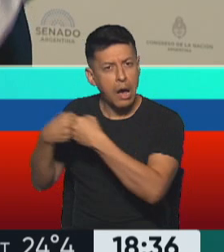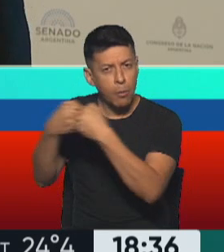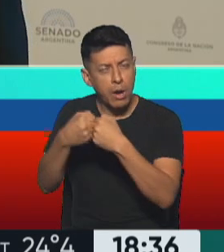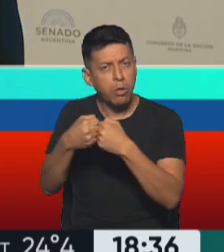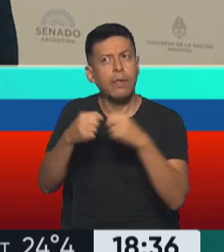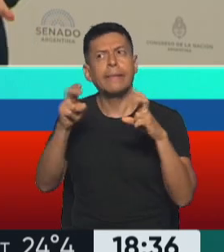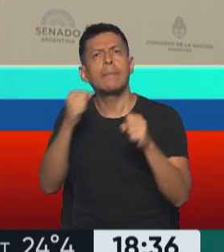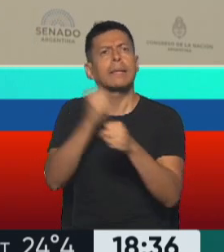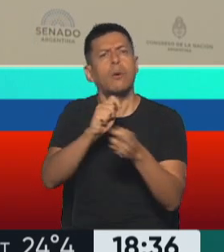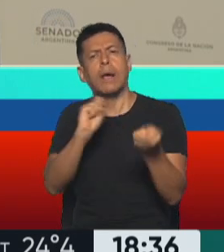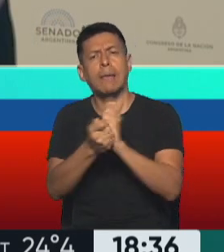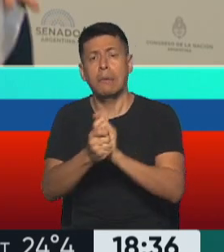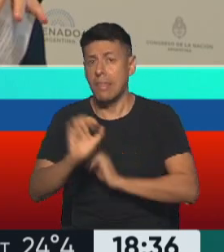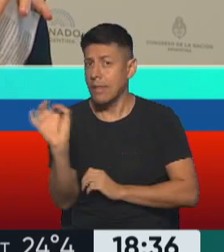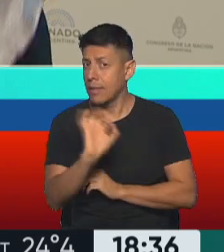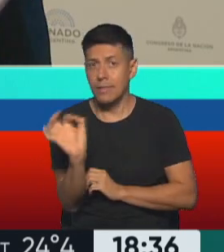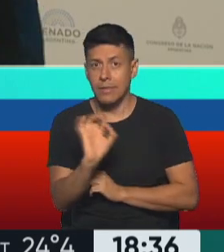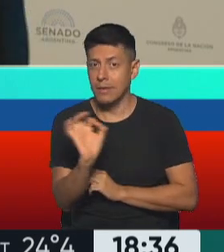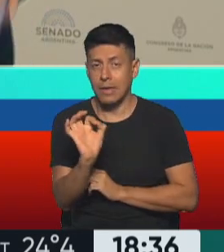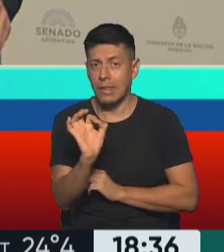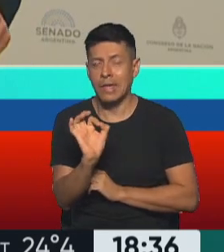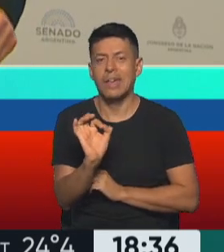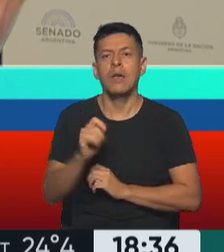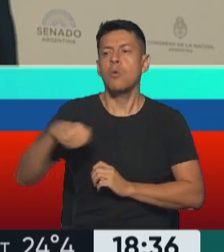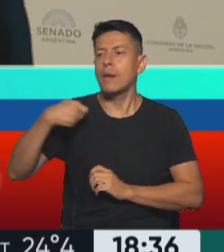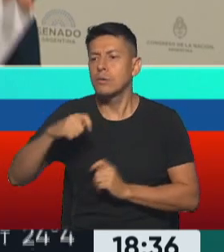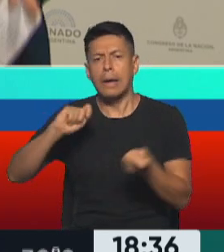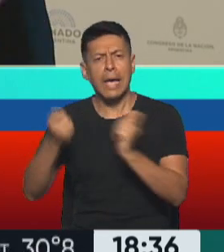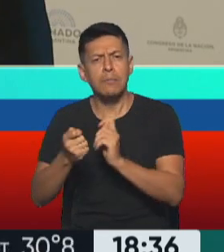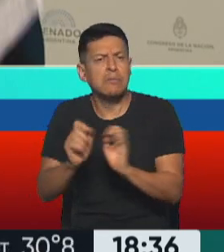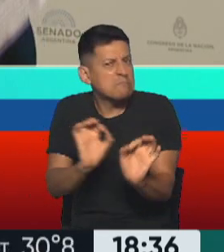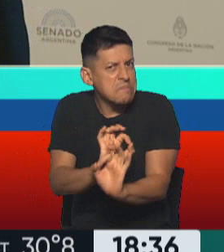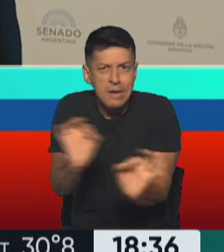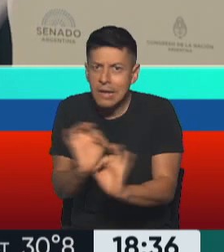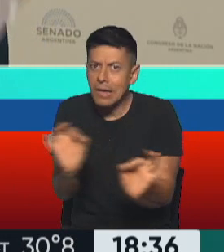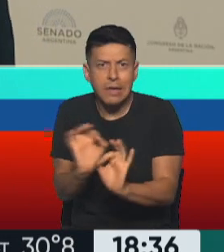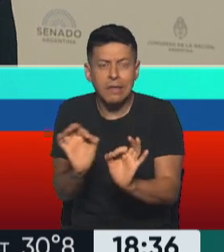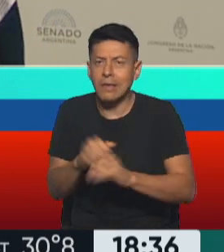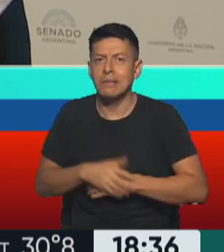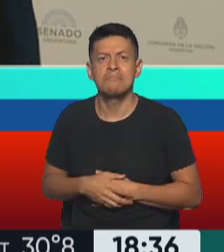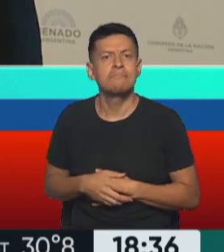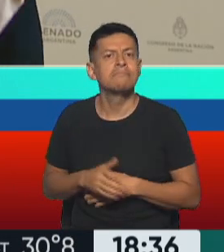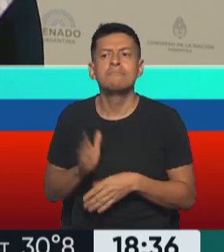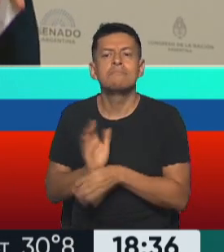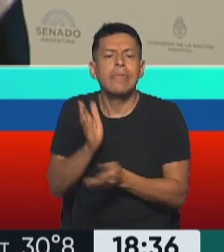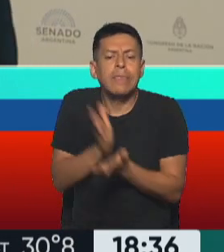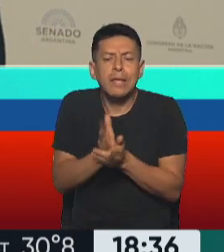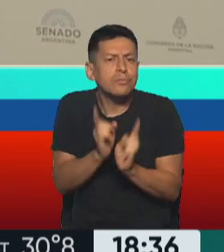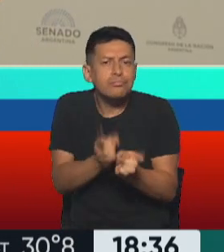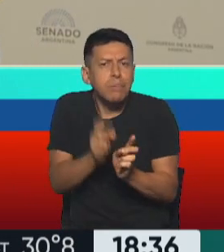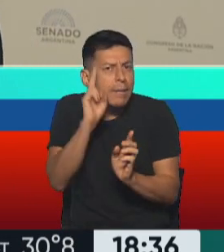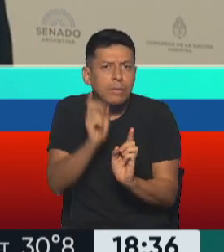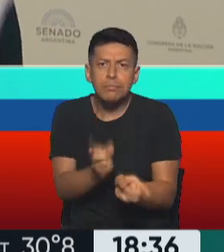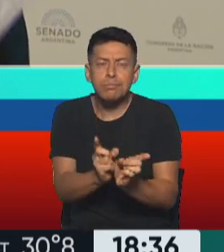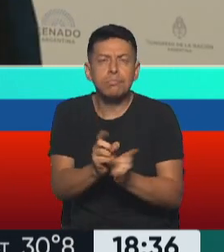laboral, no hay ninguna reforma jubilatoria, no hay ninguna reforma estructural que quite derechos, dijo